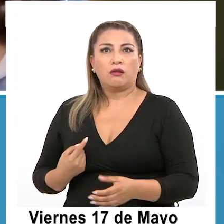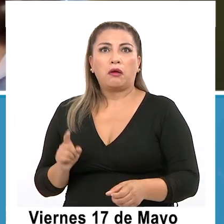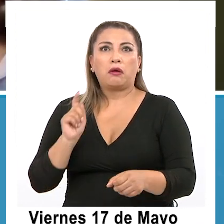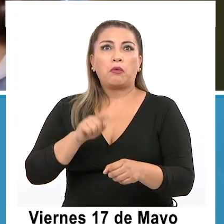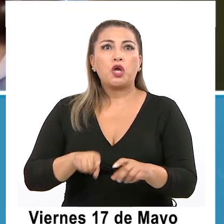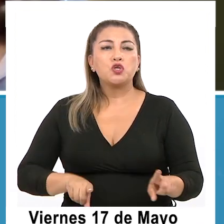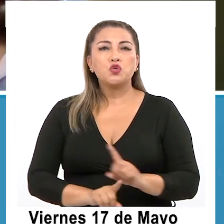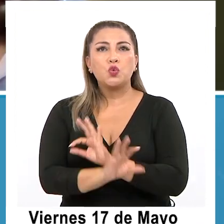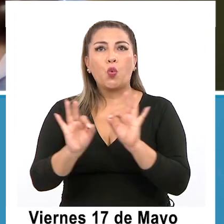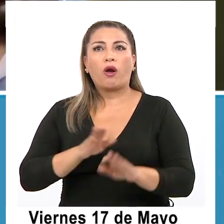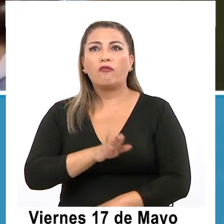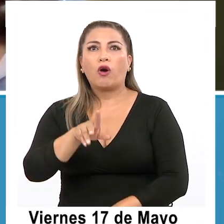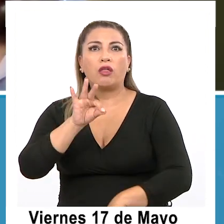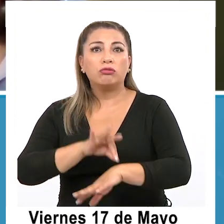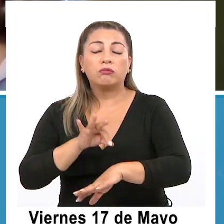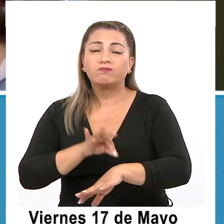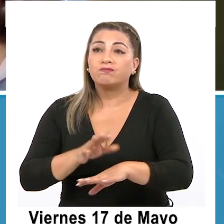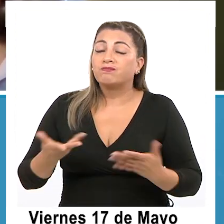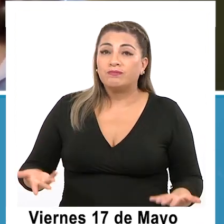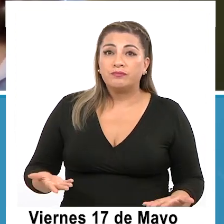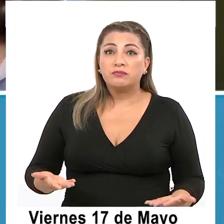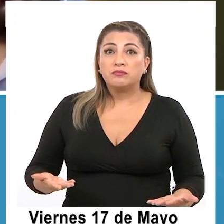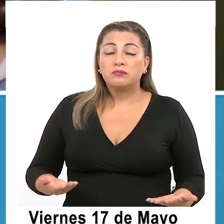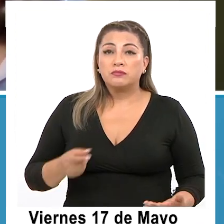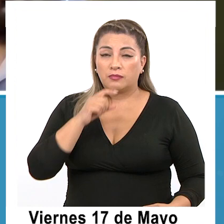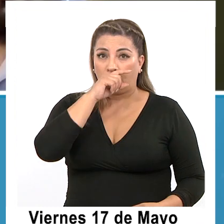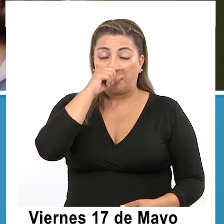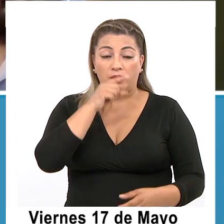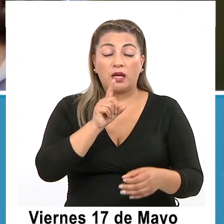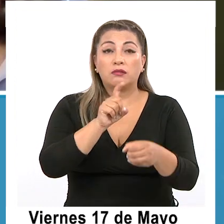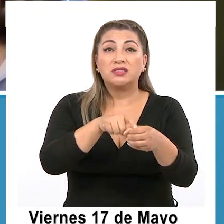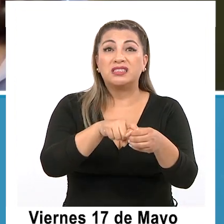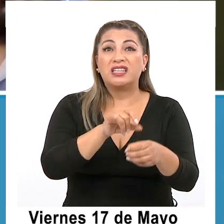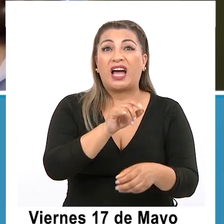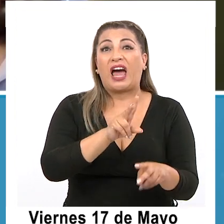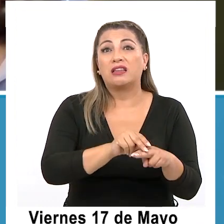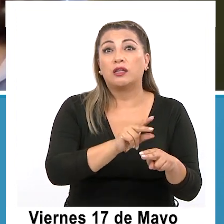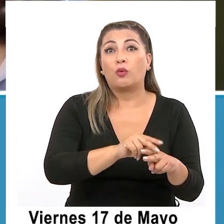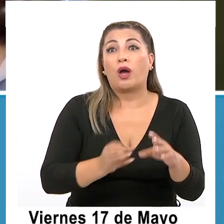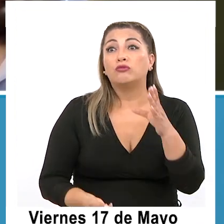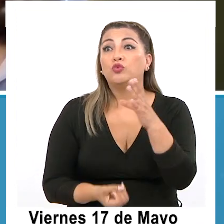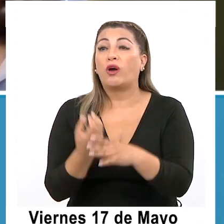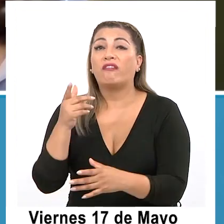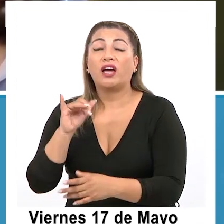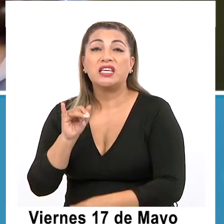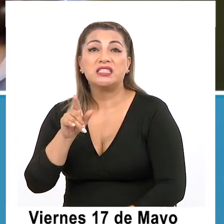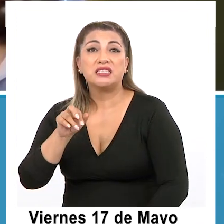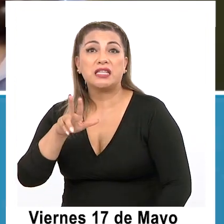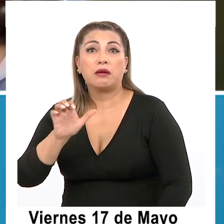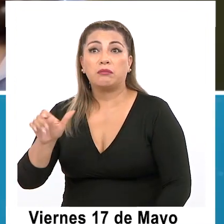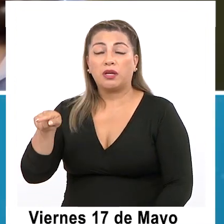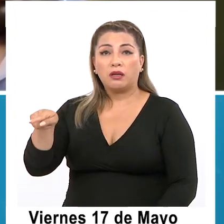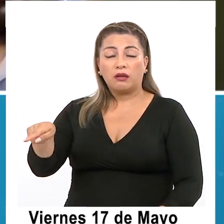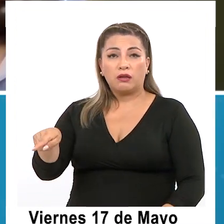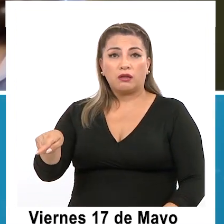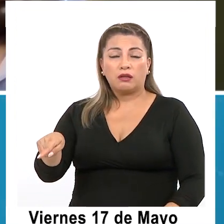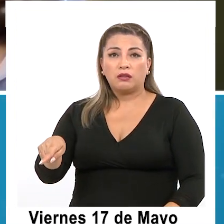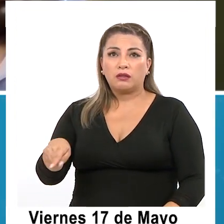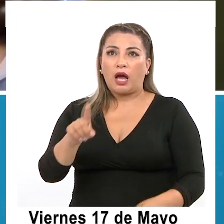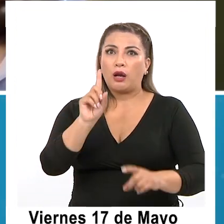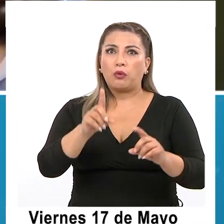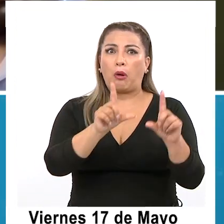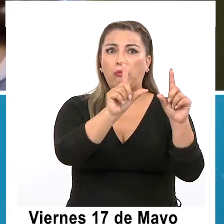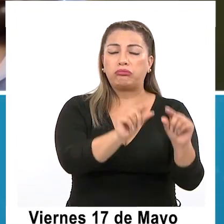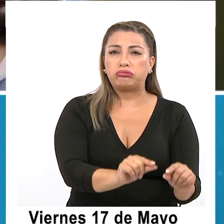no usan tanto el sistema, migran desde las ISAPRES antiguas a ISAPRES nuevas, van a quedar un pool de pacientes con